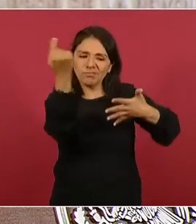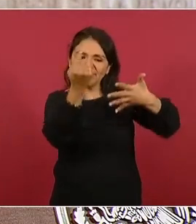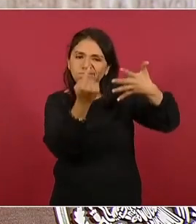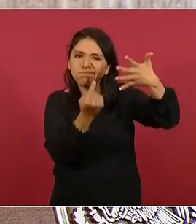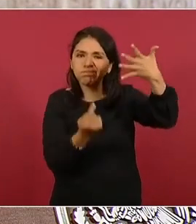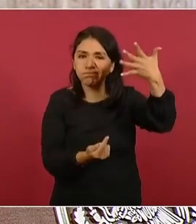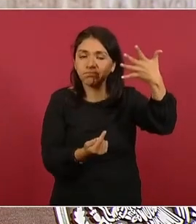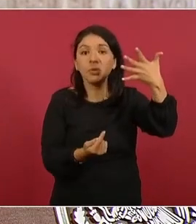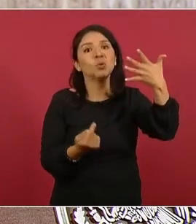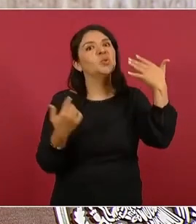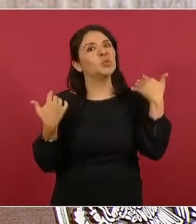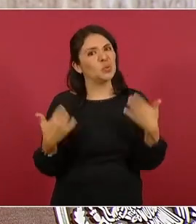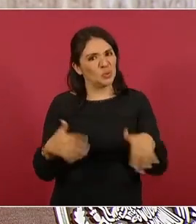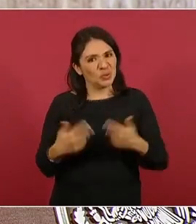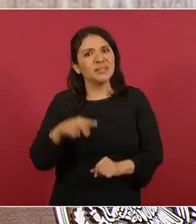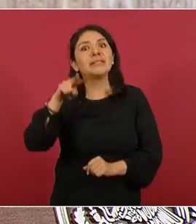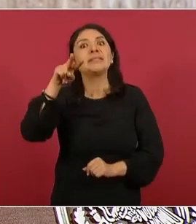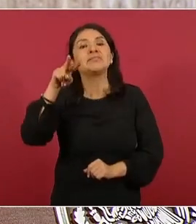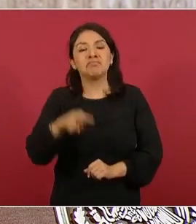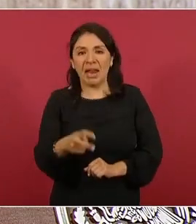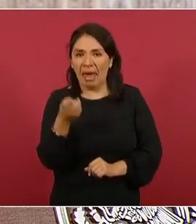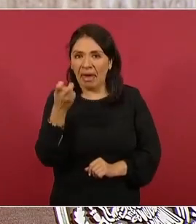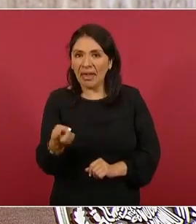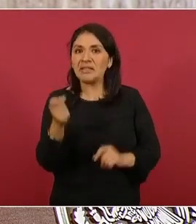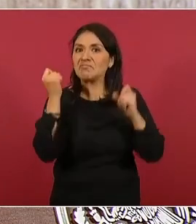Fue un triunfo,